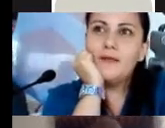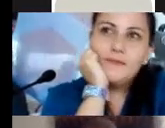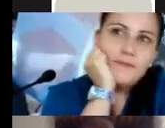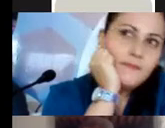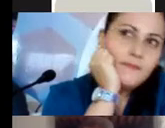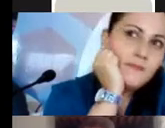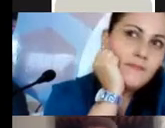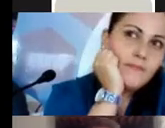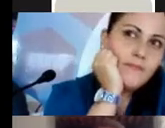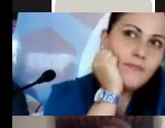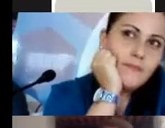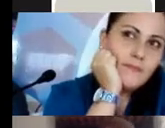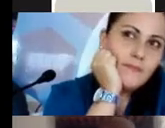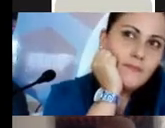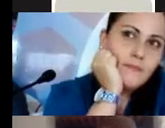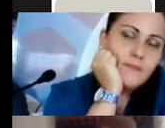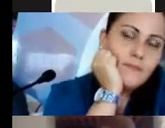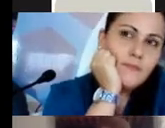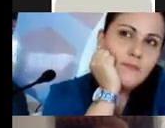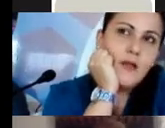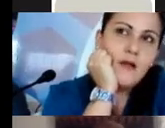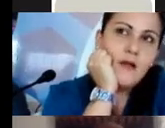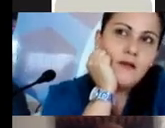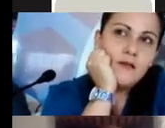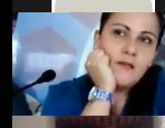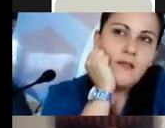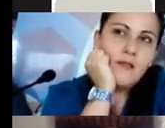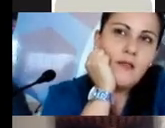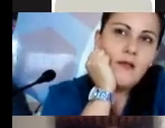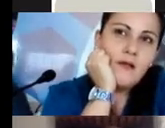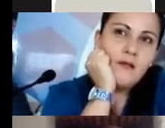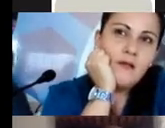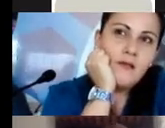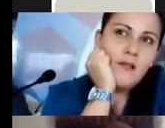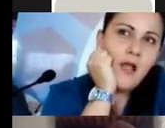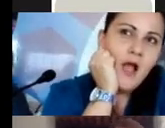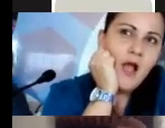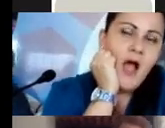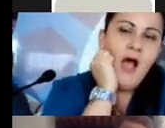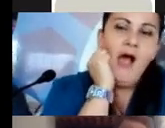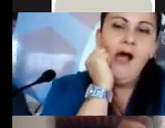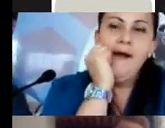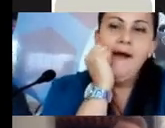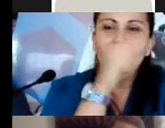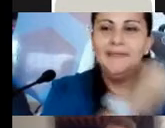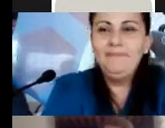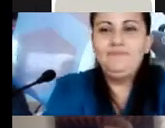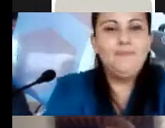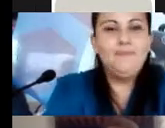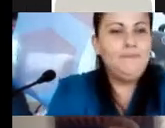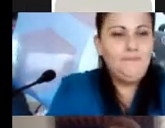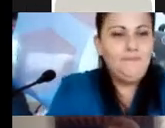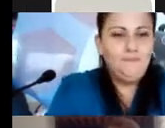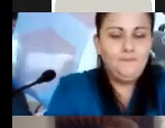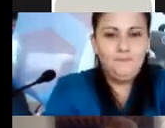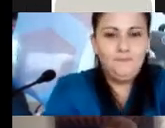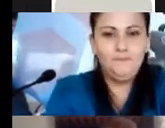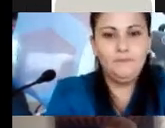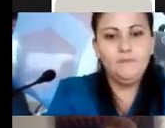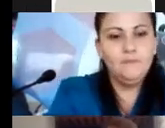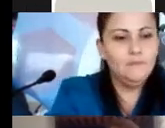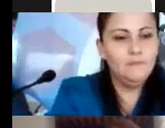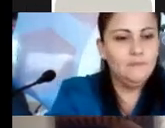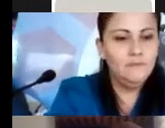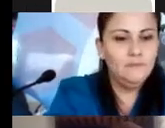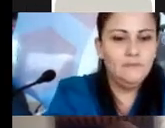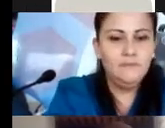Misma edad, mismo sexo, lo que ustedes quieran, pero no son iguales unos con otros. Entonces, tener en cuenta que es